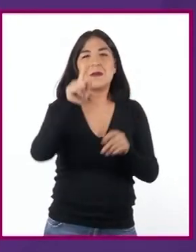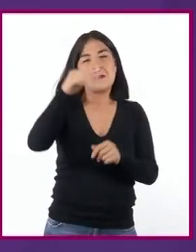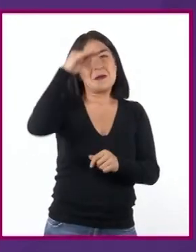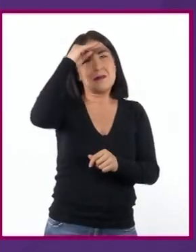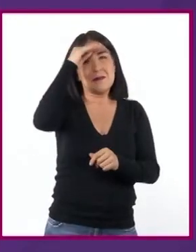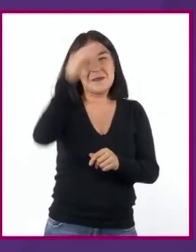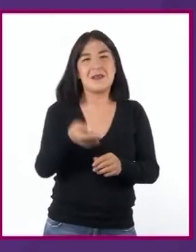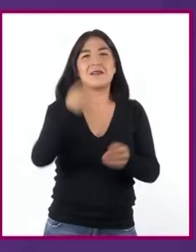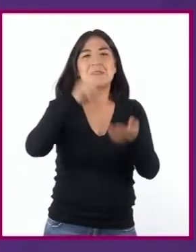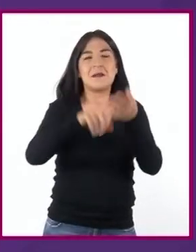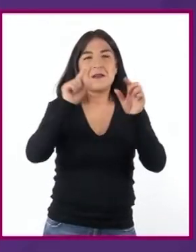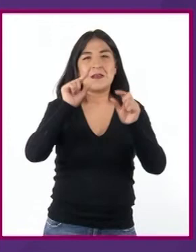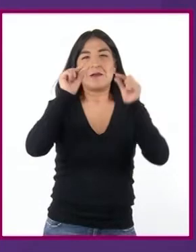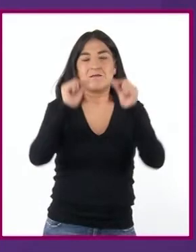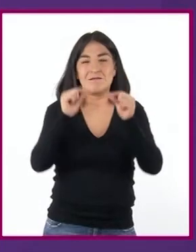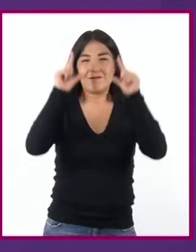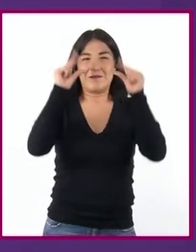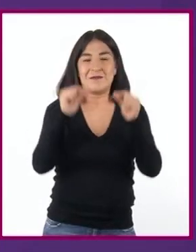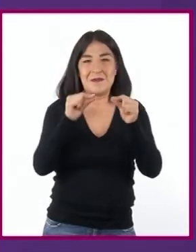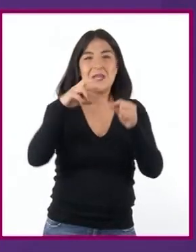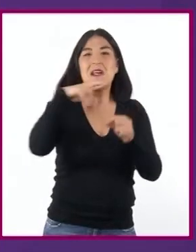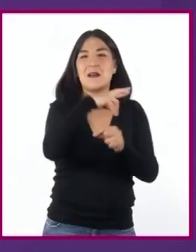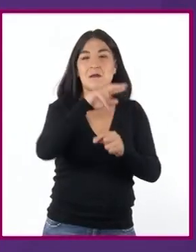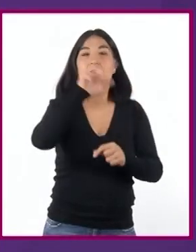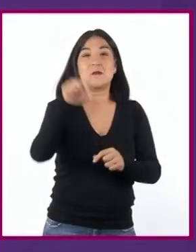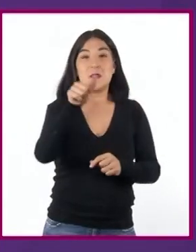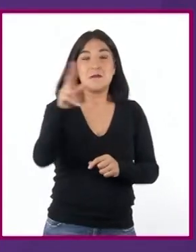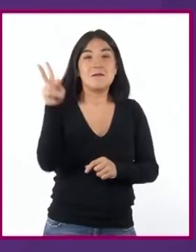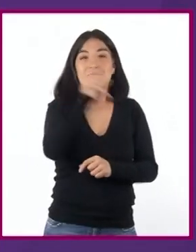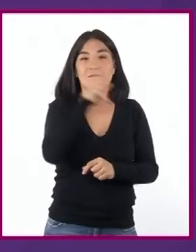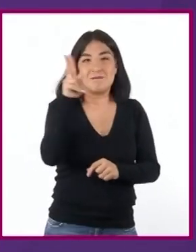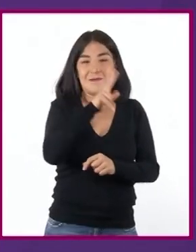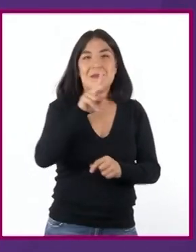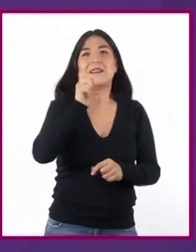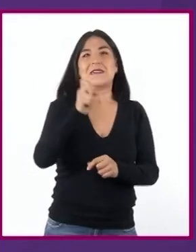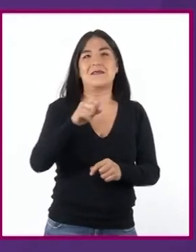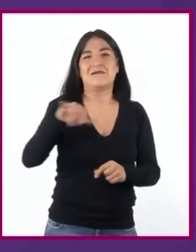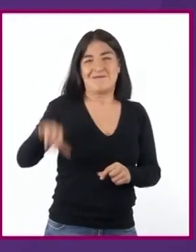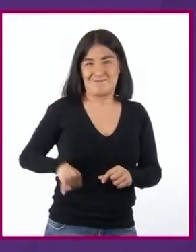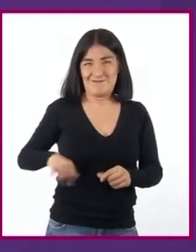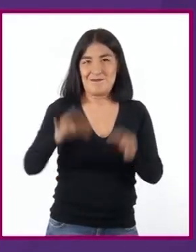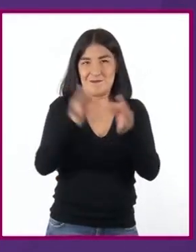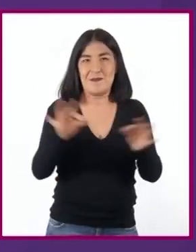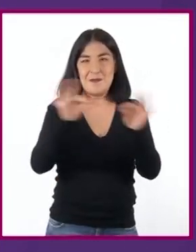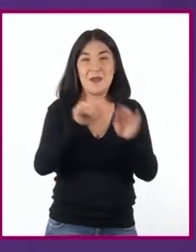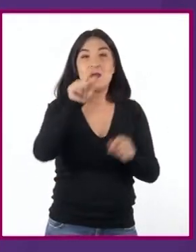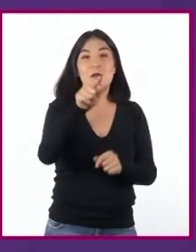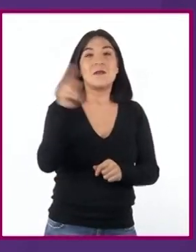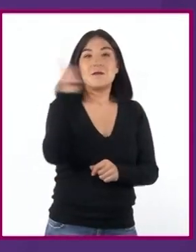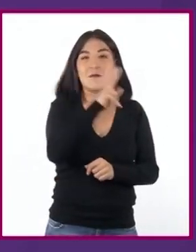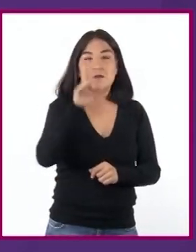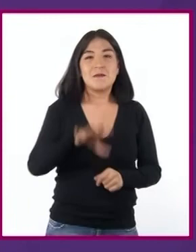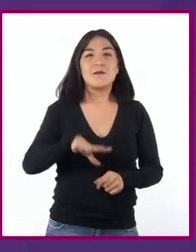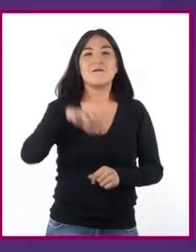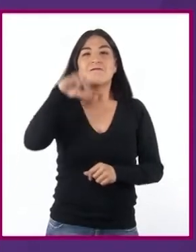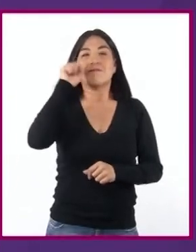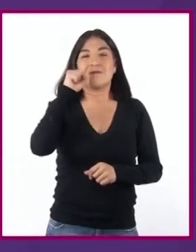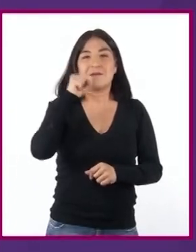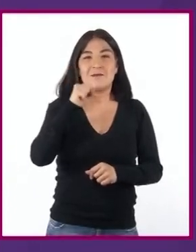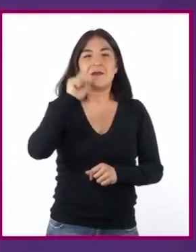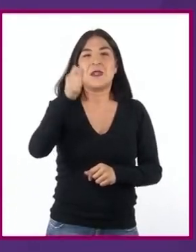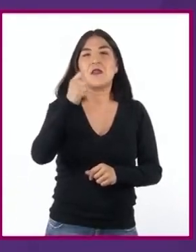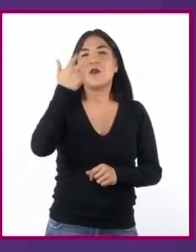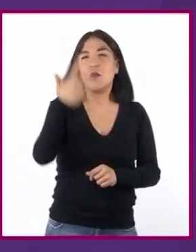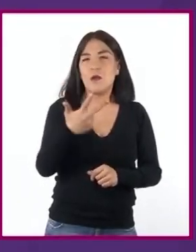a la punta de la nariz. Y aquí el ritmo respiratorio es lo interesante. Vas a inhalar partiendo tu inhalación en